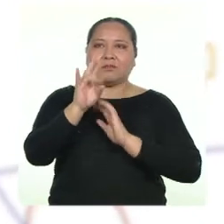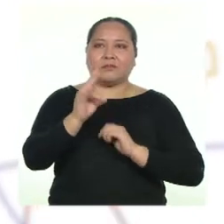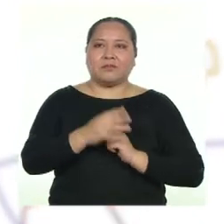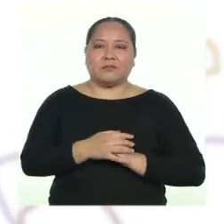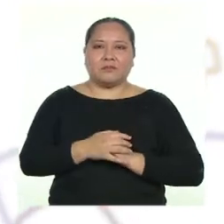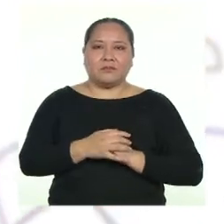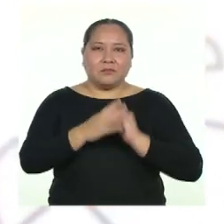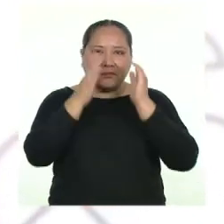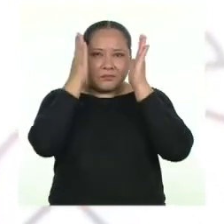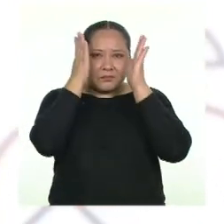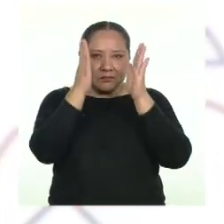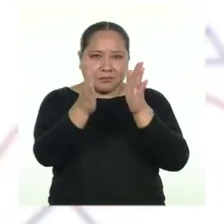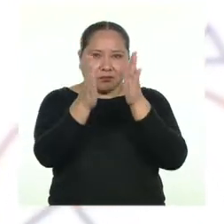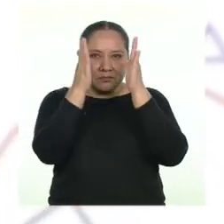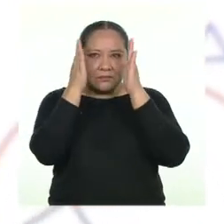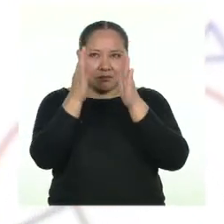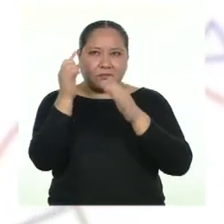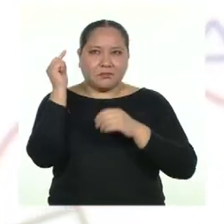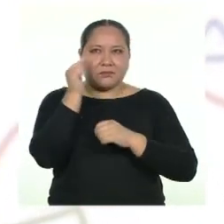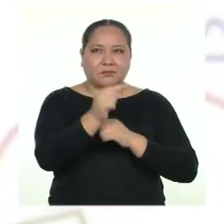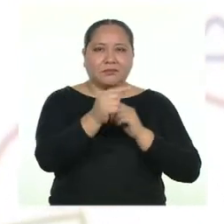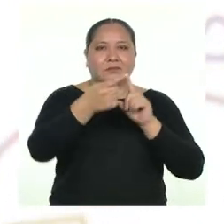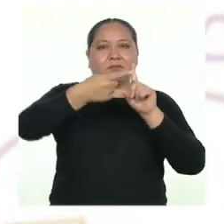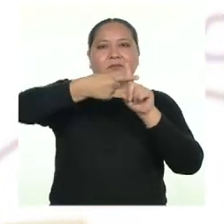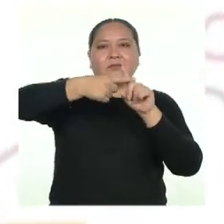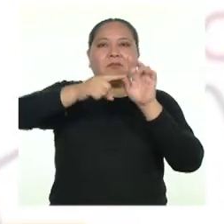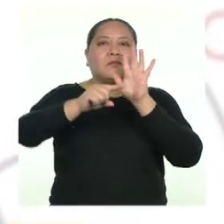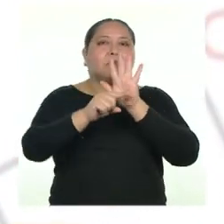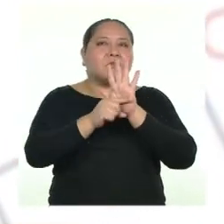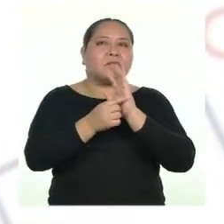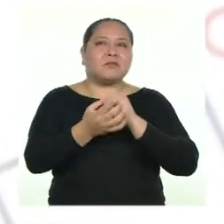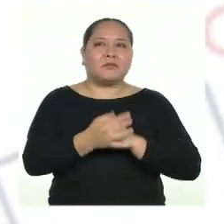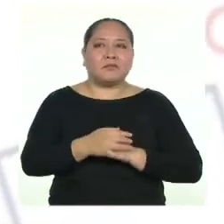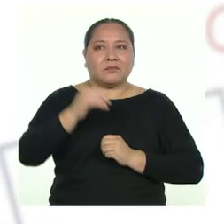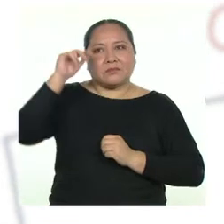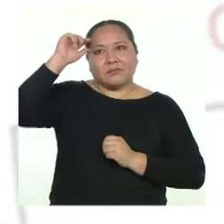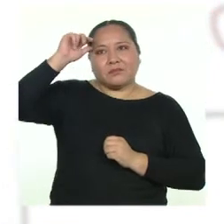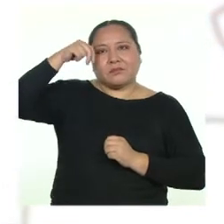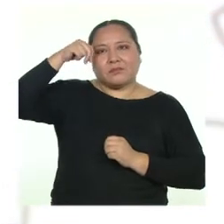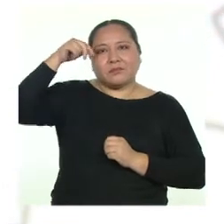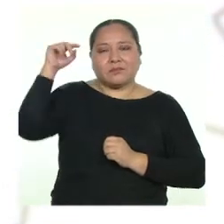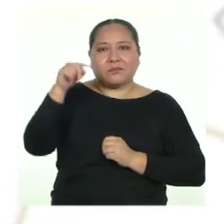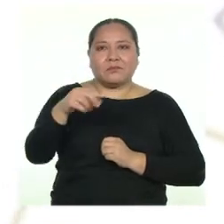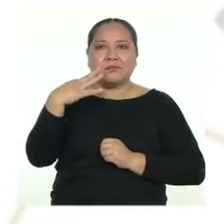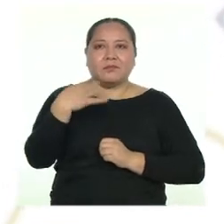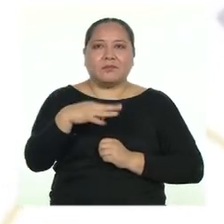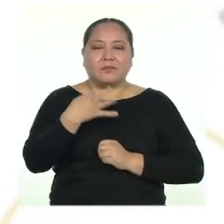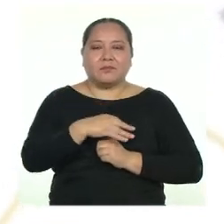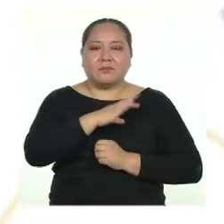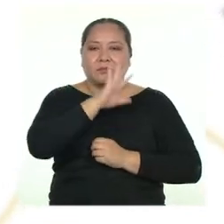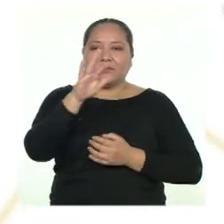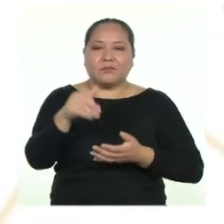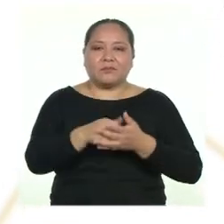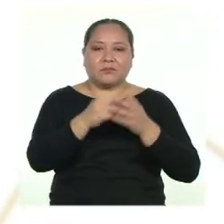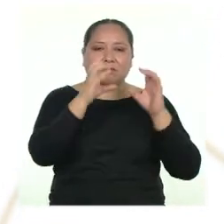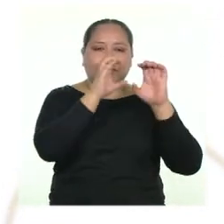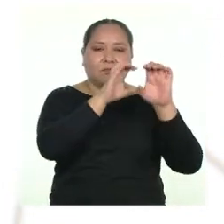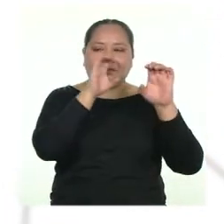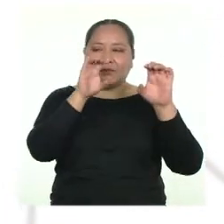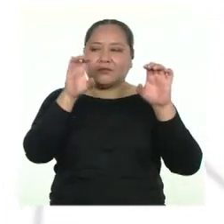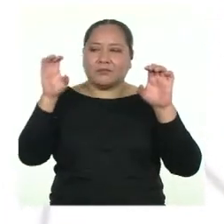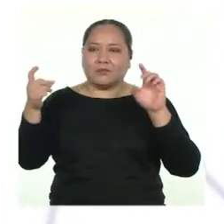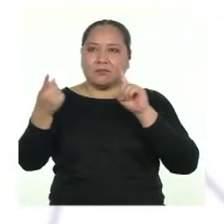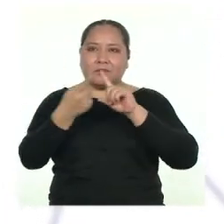que prestarle mucha atención a los signos negativos. Y recordemos siempre que todos los términos deben